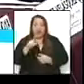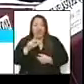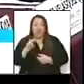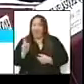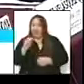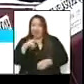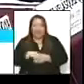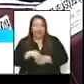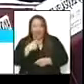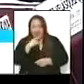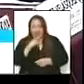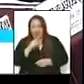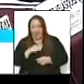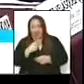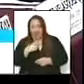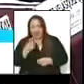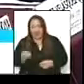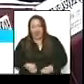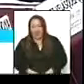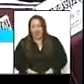mujer, ¿no? Votó por el hombre.